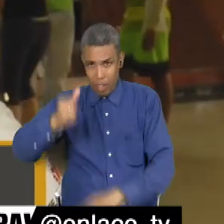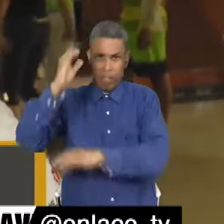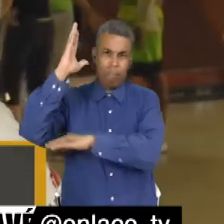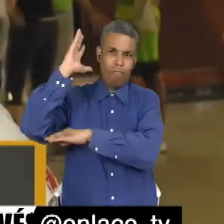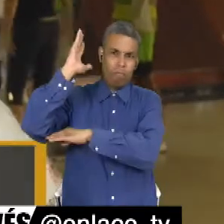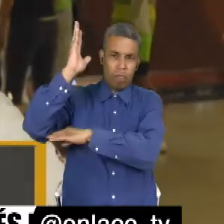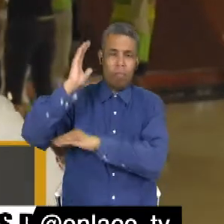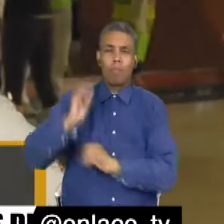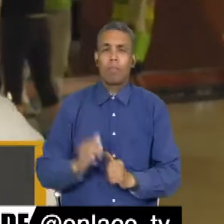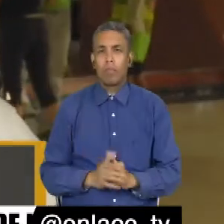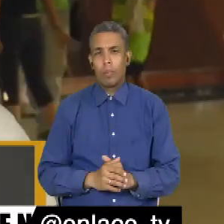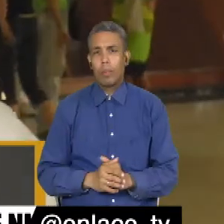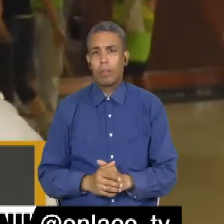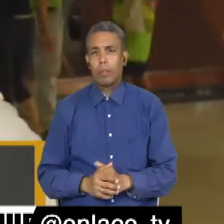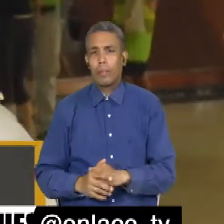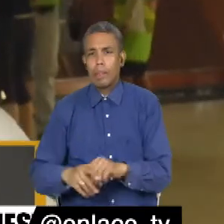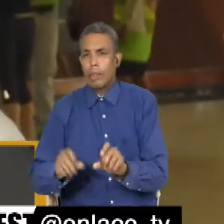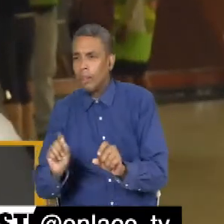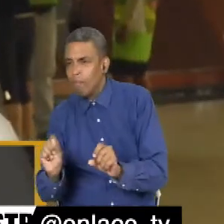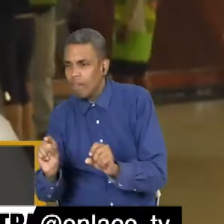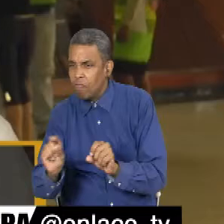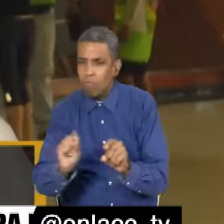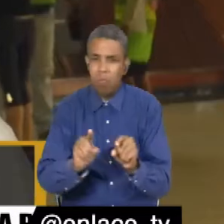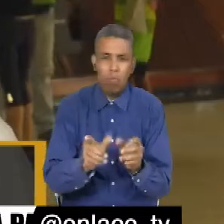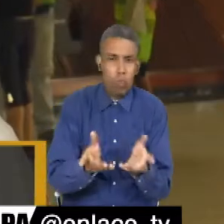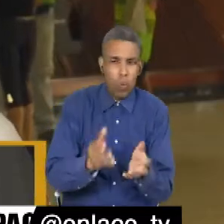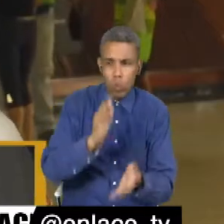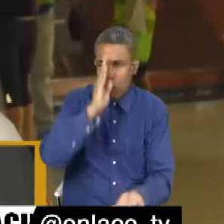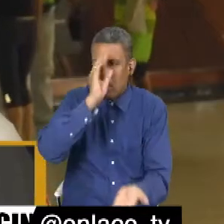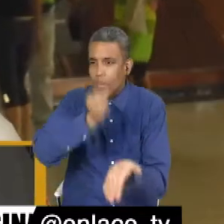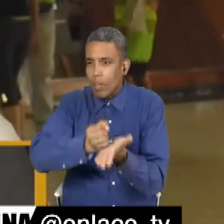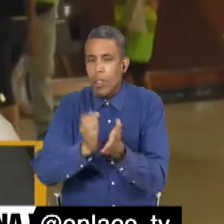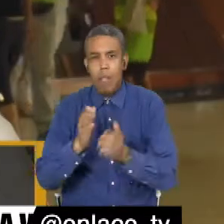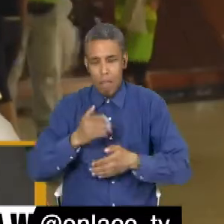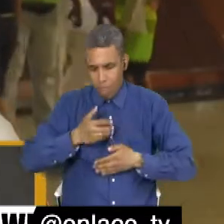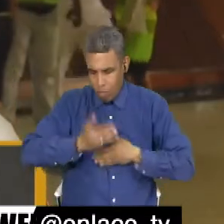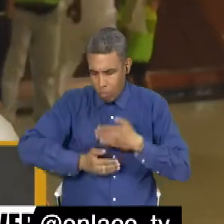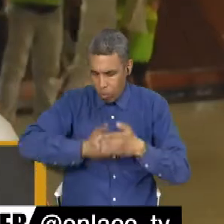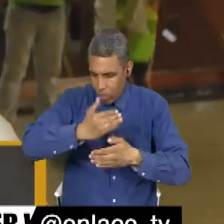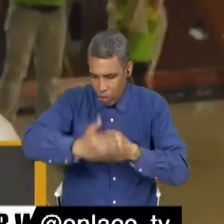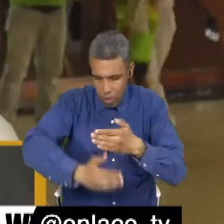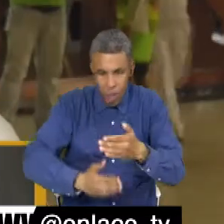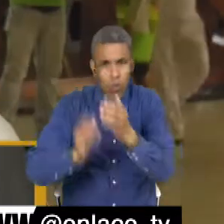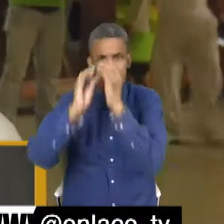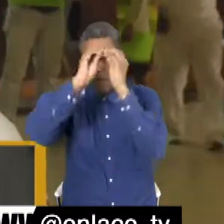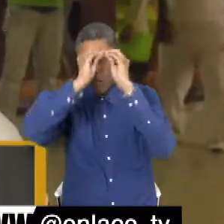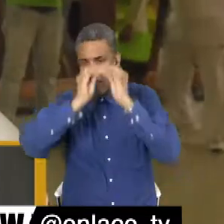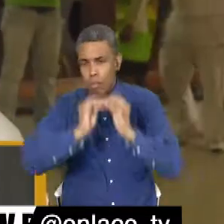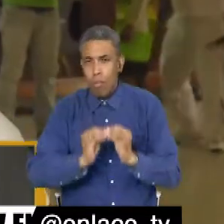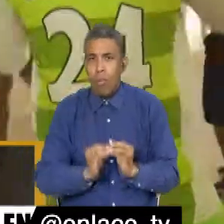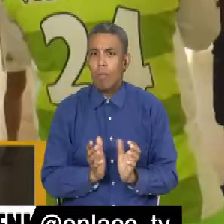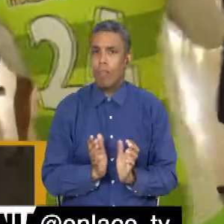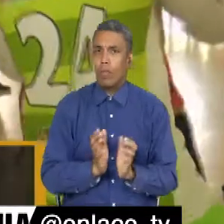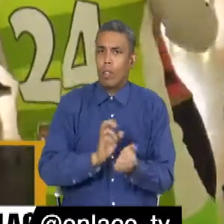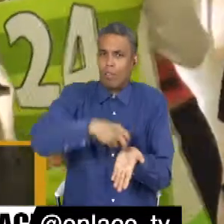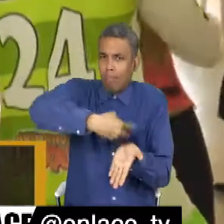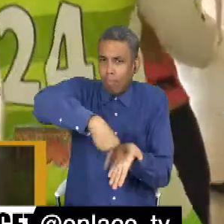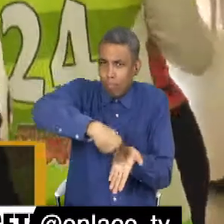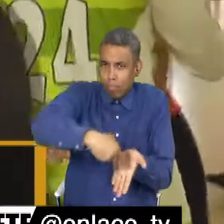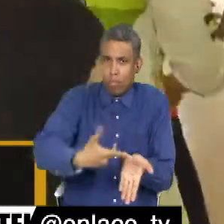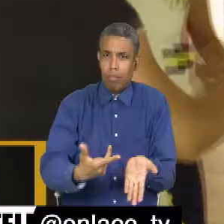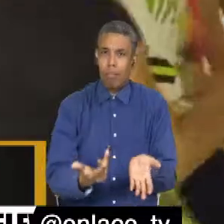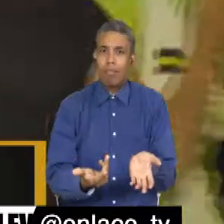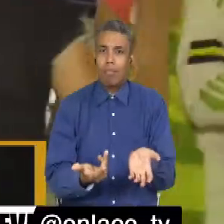un conversatorio sobre lo que tiene que ver con procesos de formación a nivel no formal